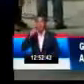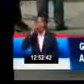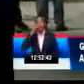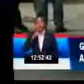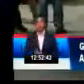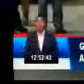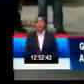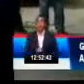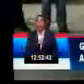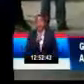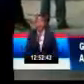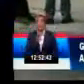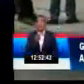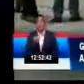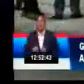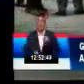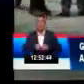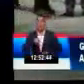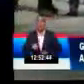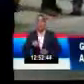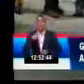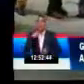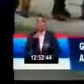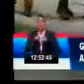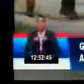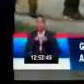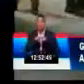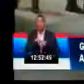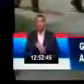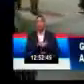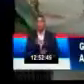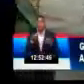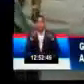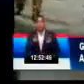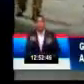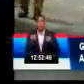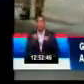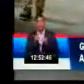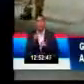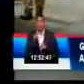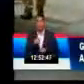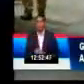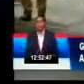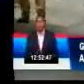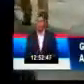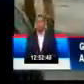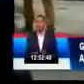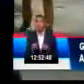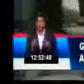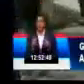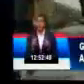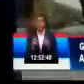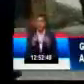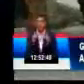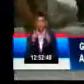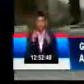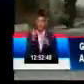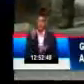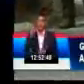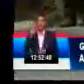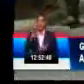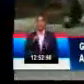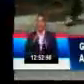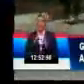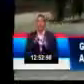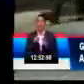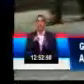niños, 150 bicicletas de competencia y también una cantidad elevada de